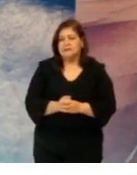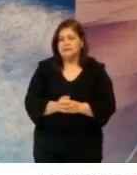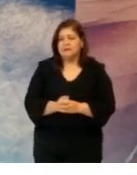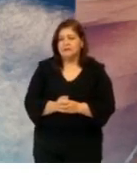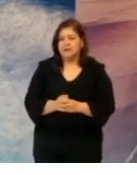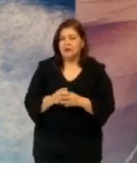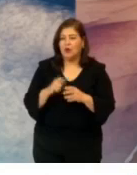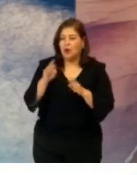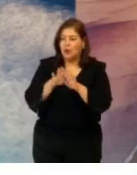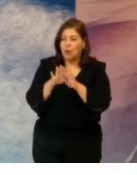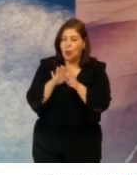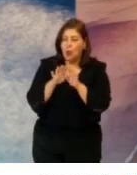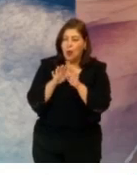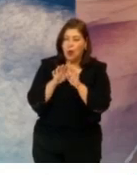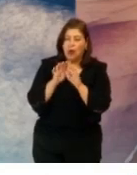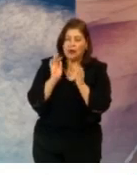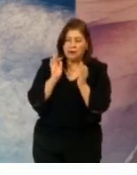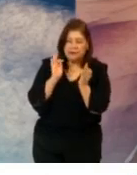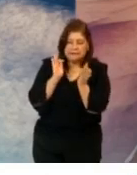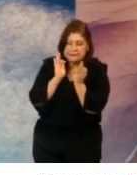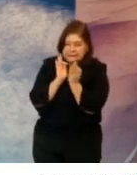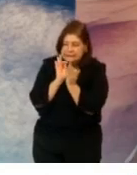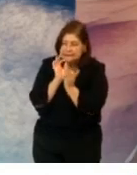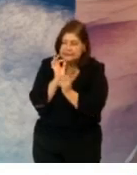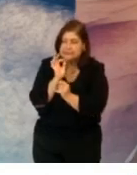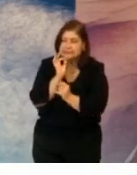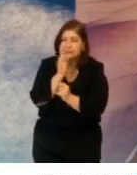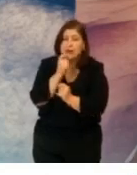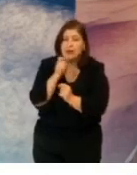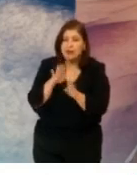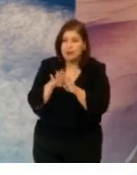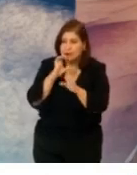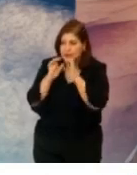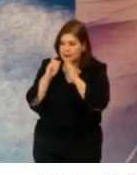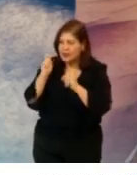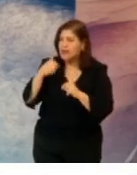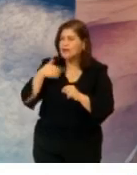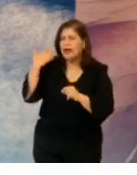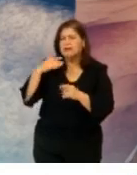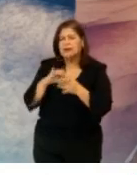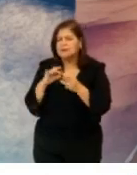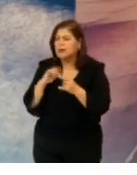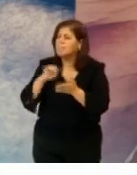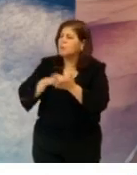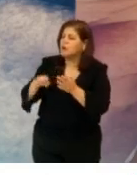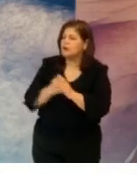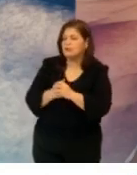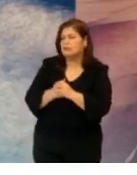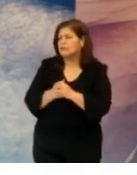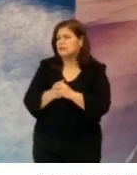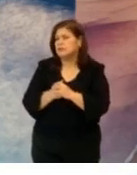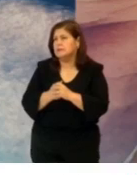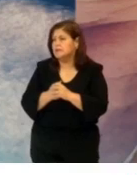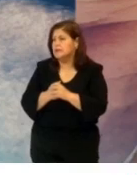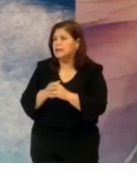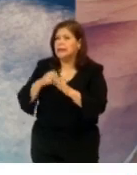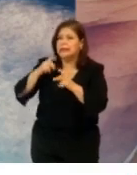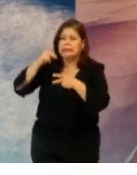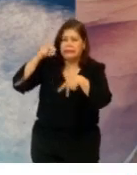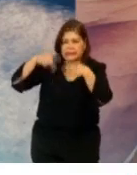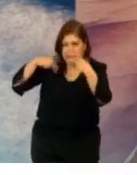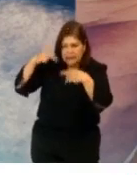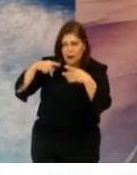la microcomunicación, porque le explicaba a alguien hace poco que, por ejemplo, a TikTok o